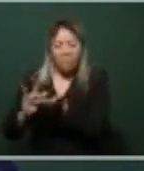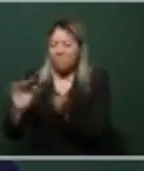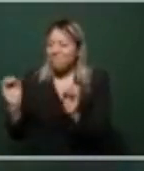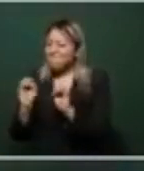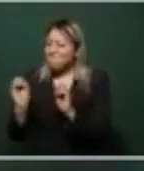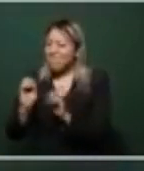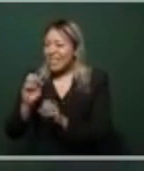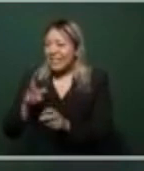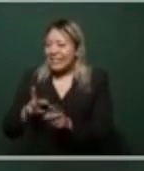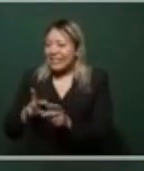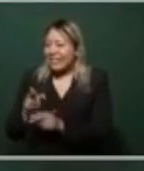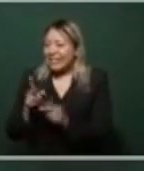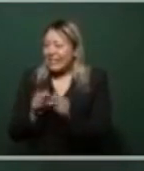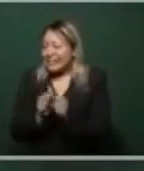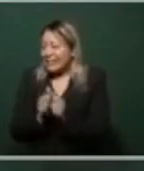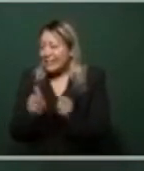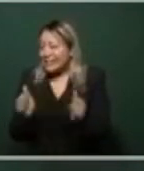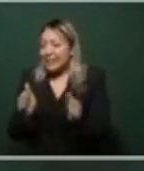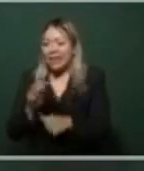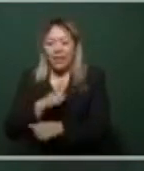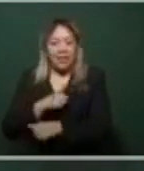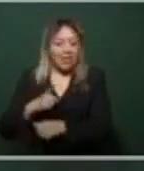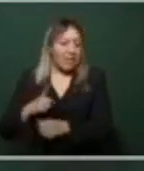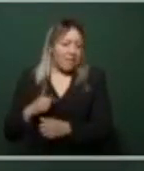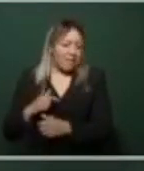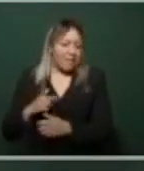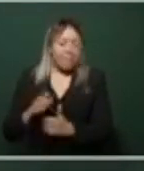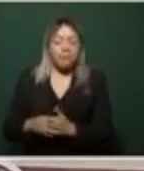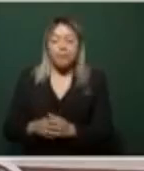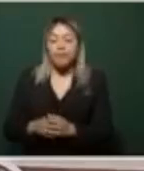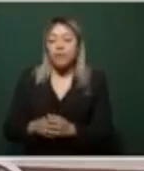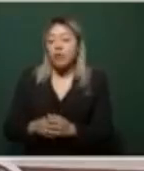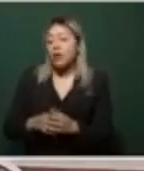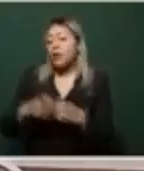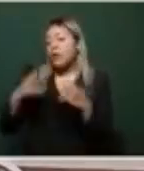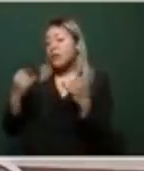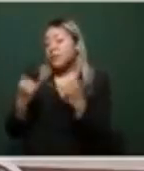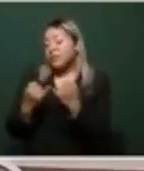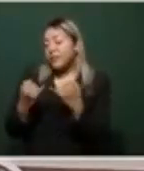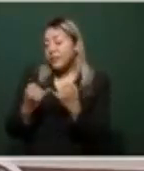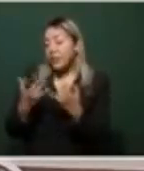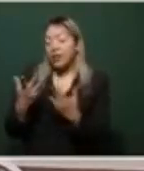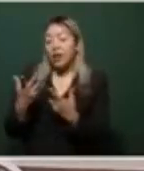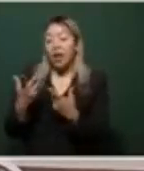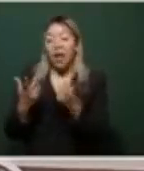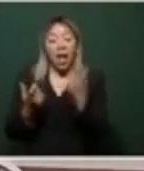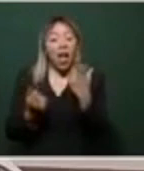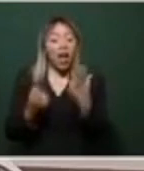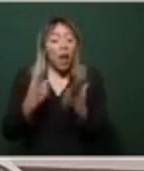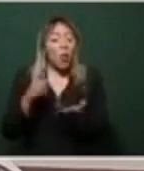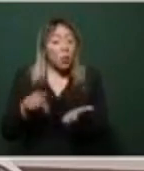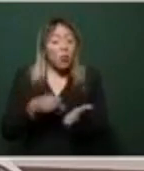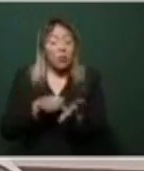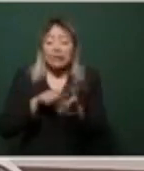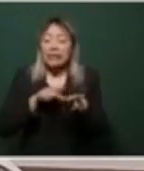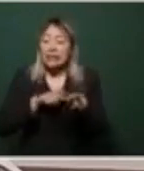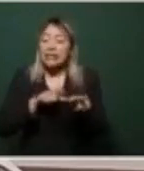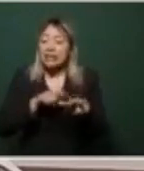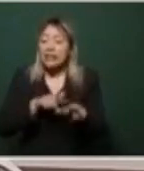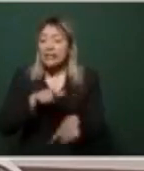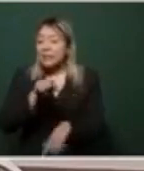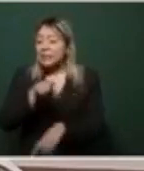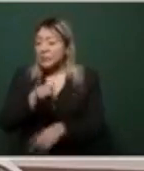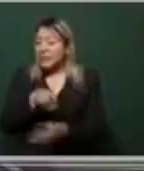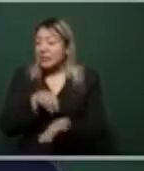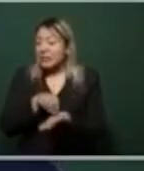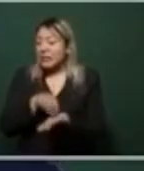para cometer estos ilícitos. Y todavía hay localidades, y me dirijo a